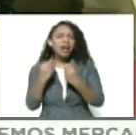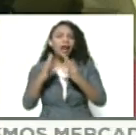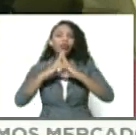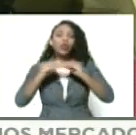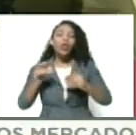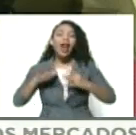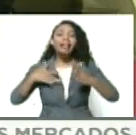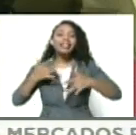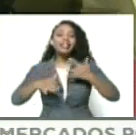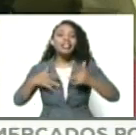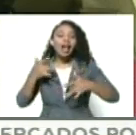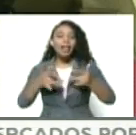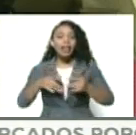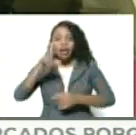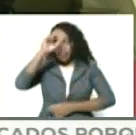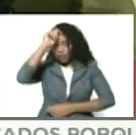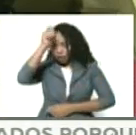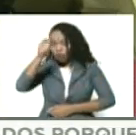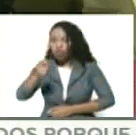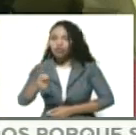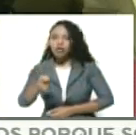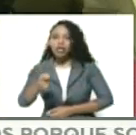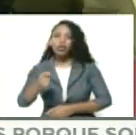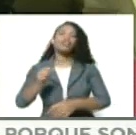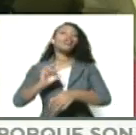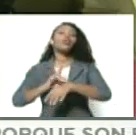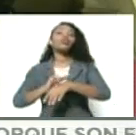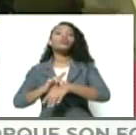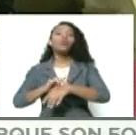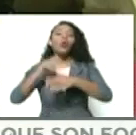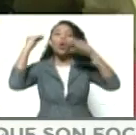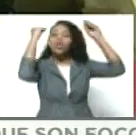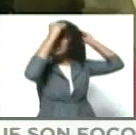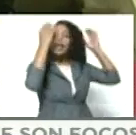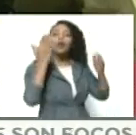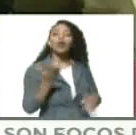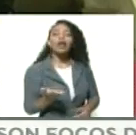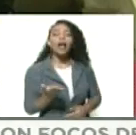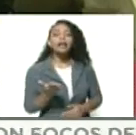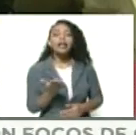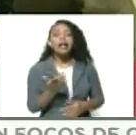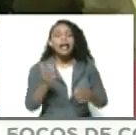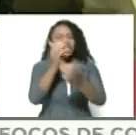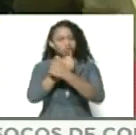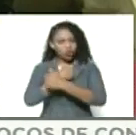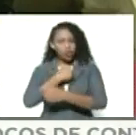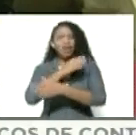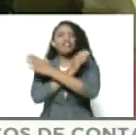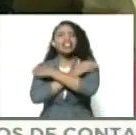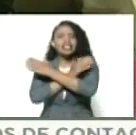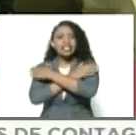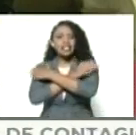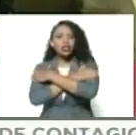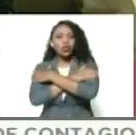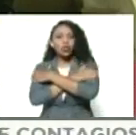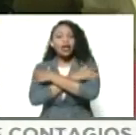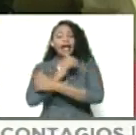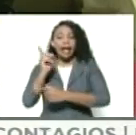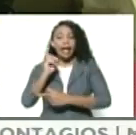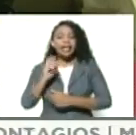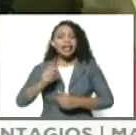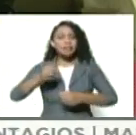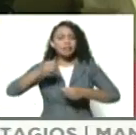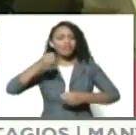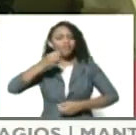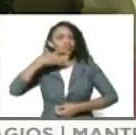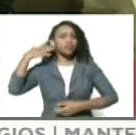los actos de beatificación del doctor José Gregorio Hernández. La felicito, ha estado a la altura,